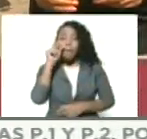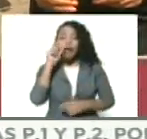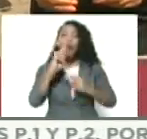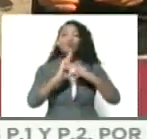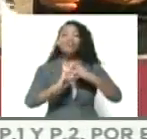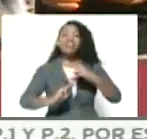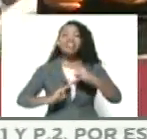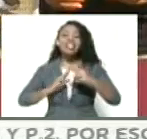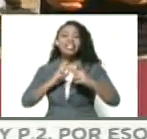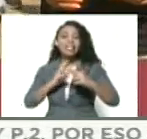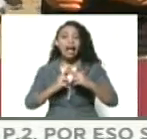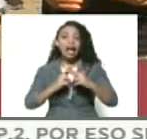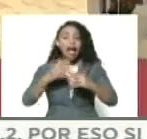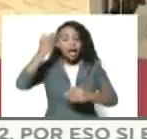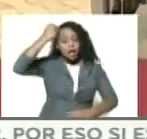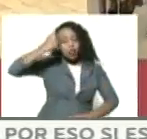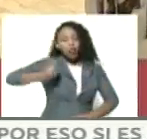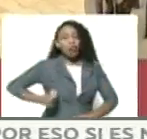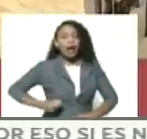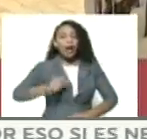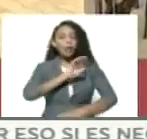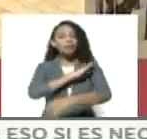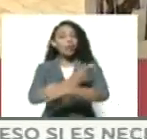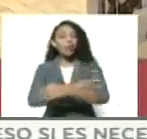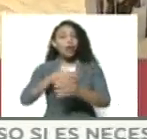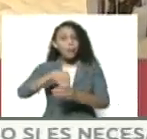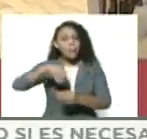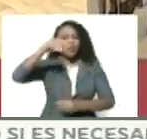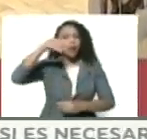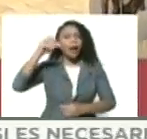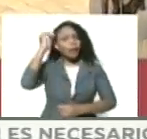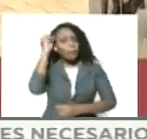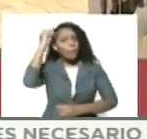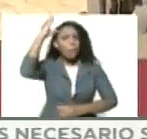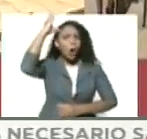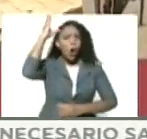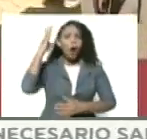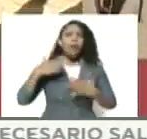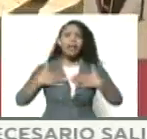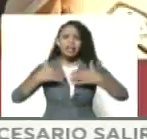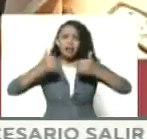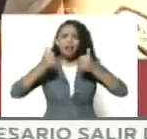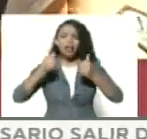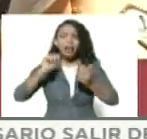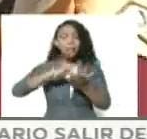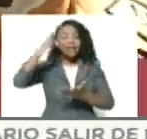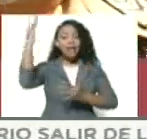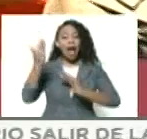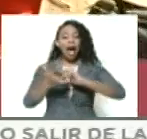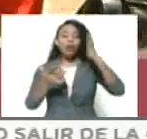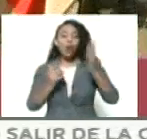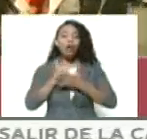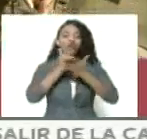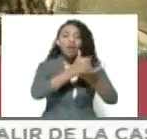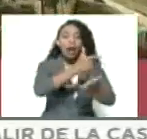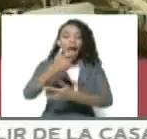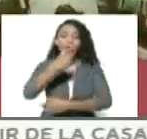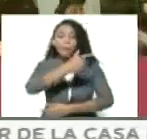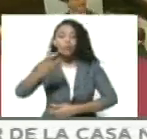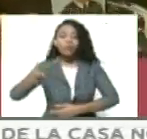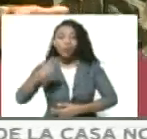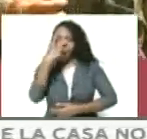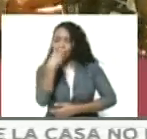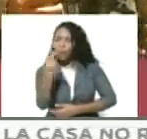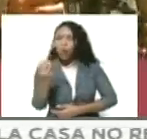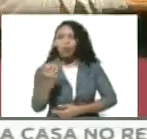imagen, en su poder espiritual, en su capacidad para sanar y hacer milagros para la gente humilde.